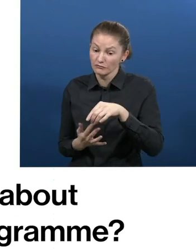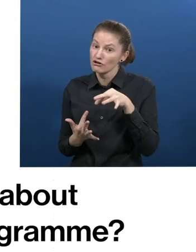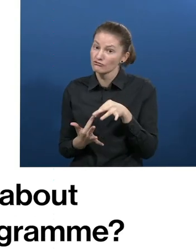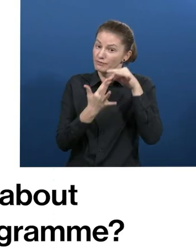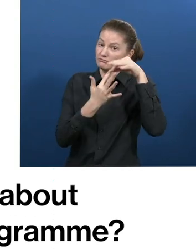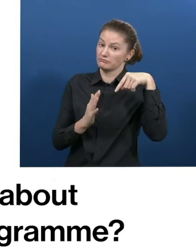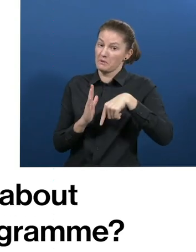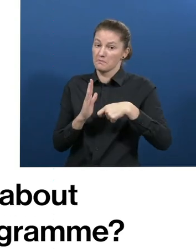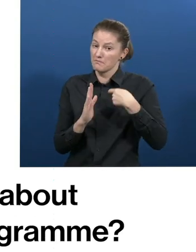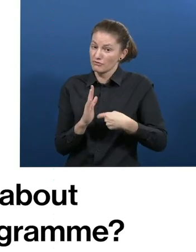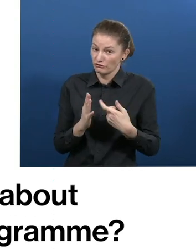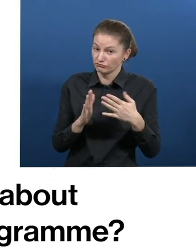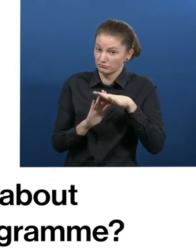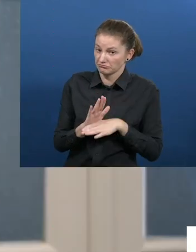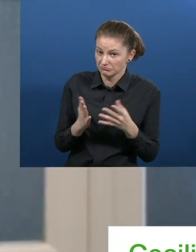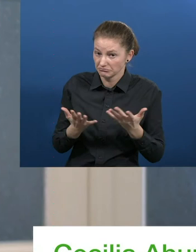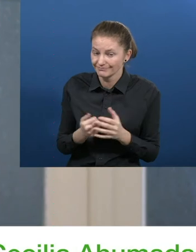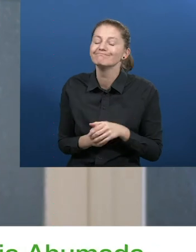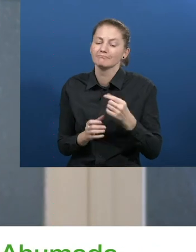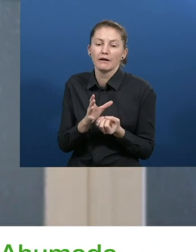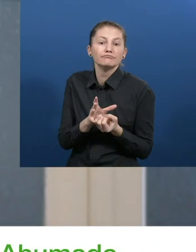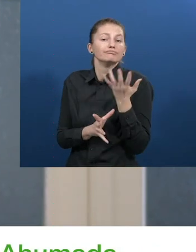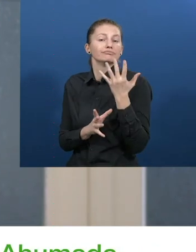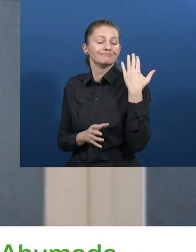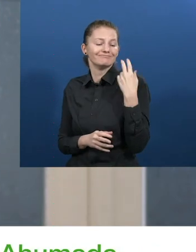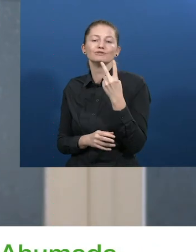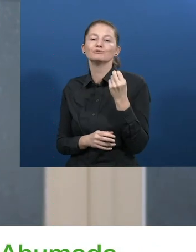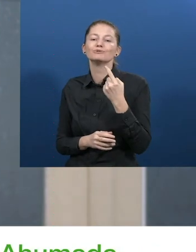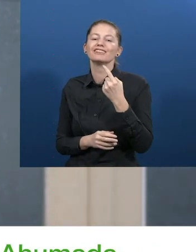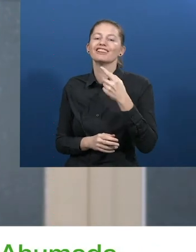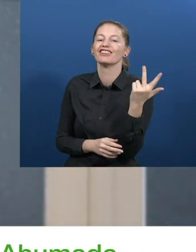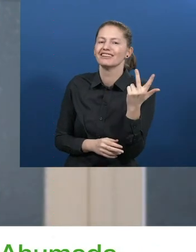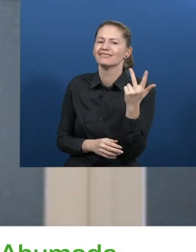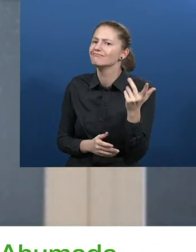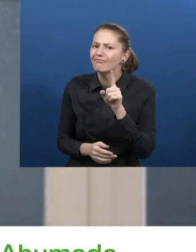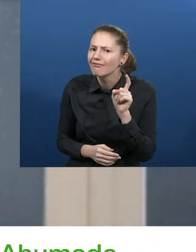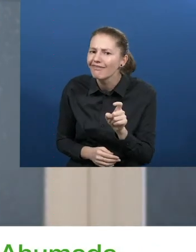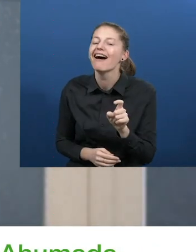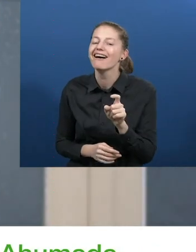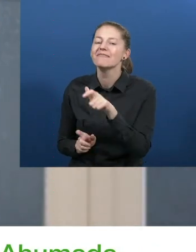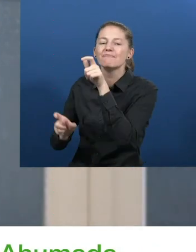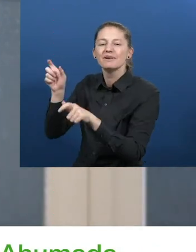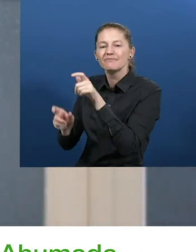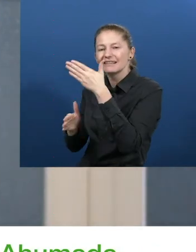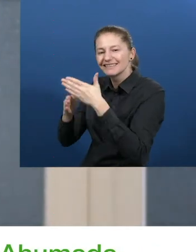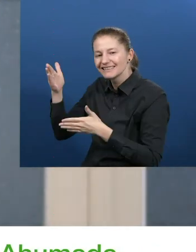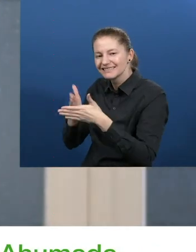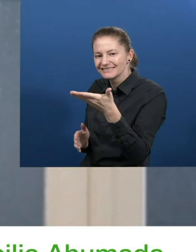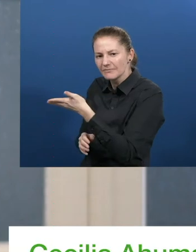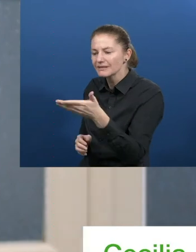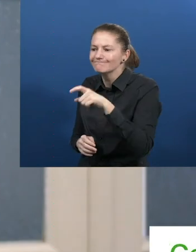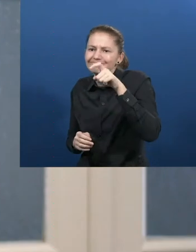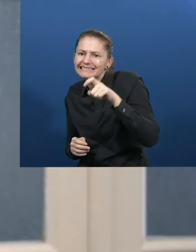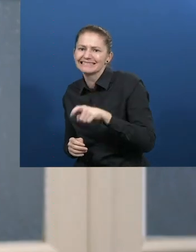Providencia Labor Inclusion Program? Este programa surge en el año 2013 debido a la demanda de personas en situación de discapacidad a